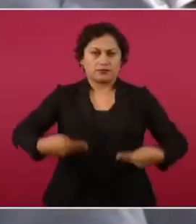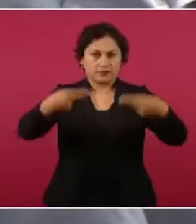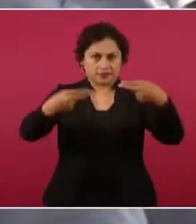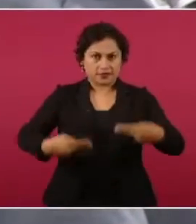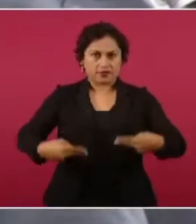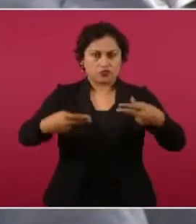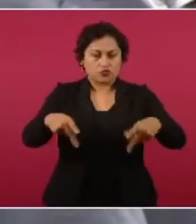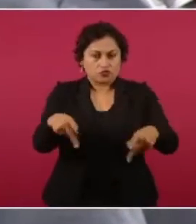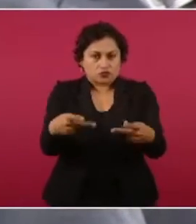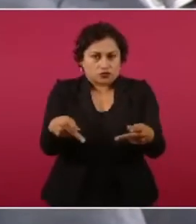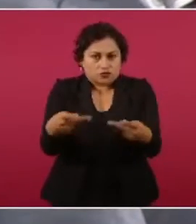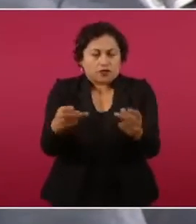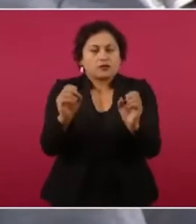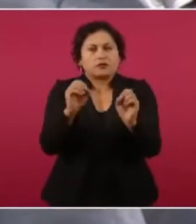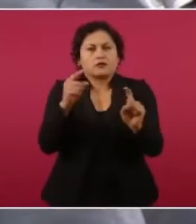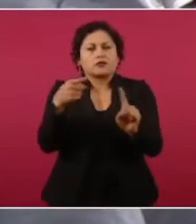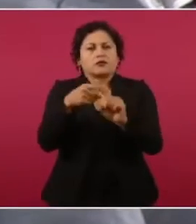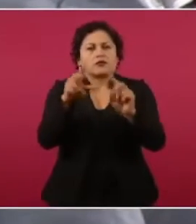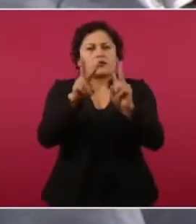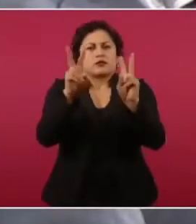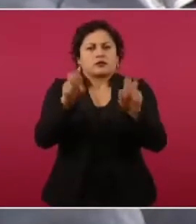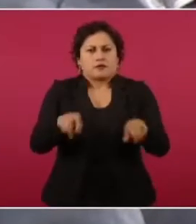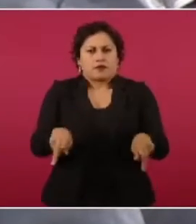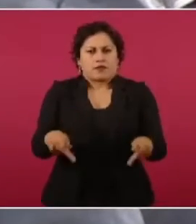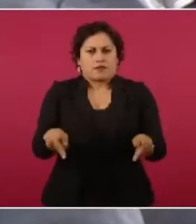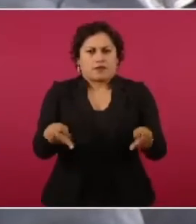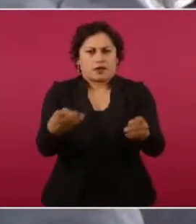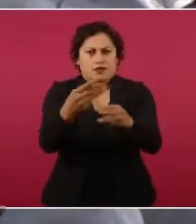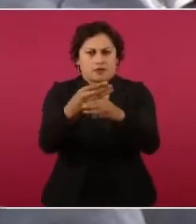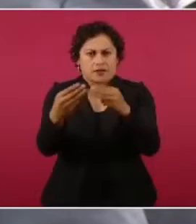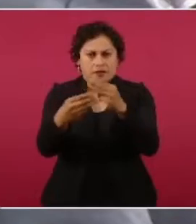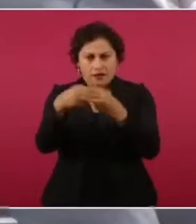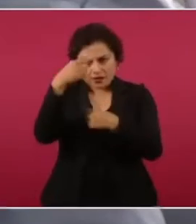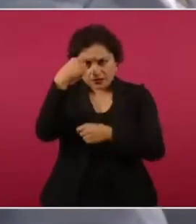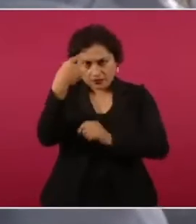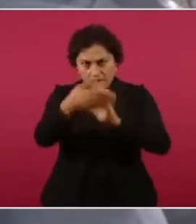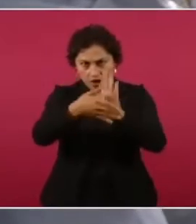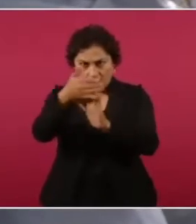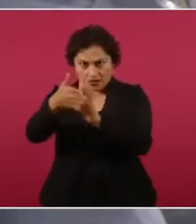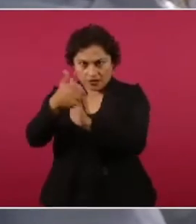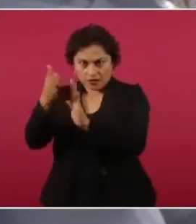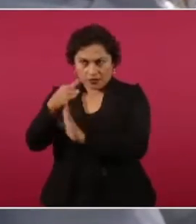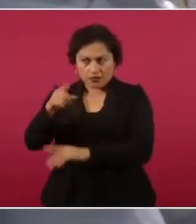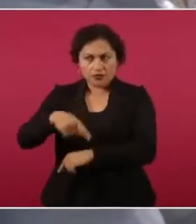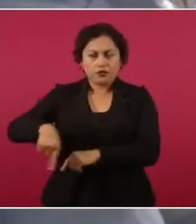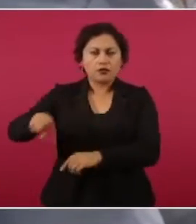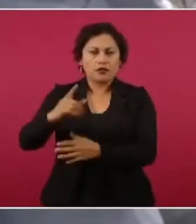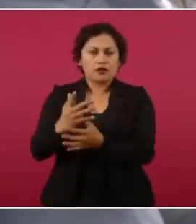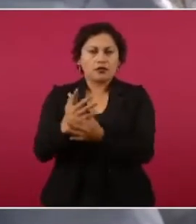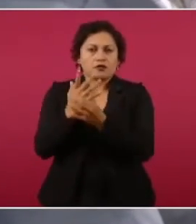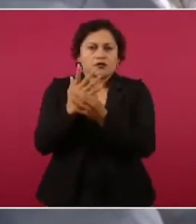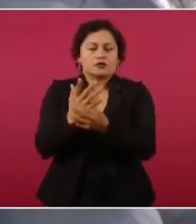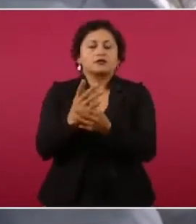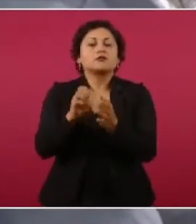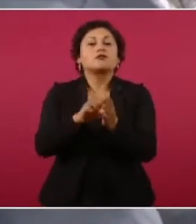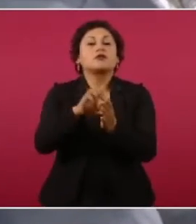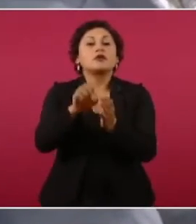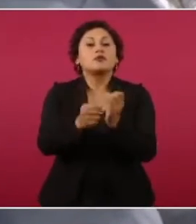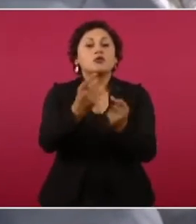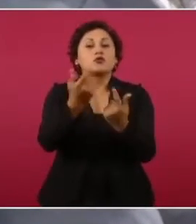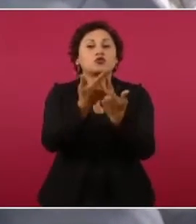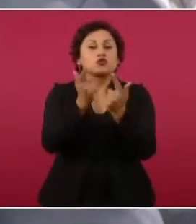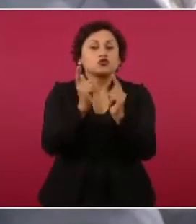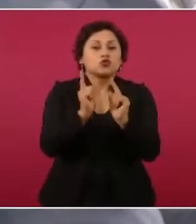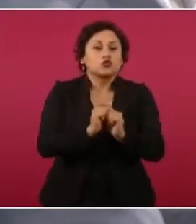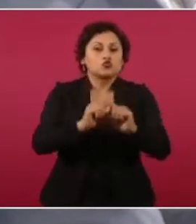al tema de venta de materiales para la construcción, que hablan de la imposición de grupos criminales que tienen para que se